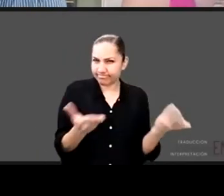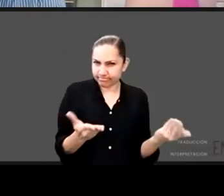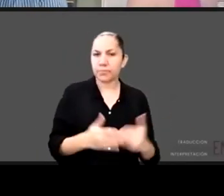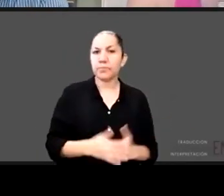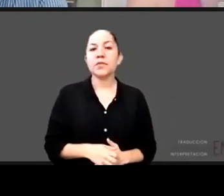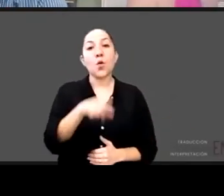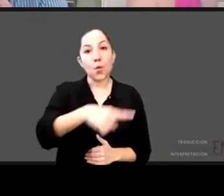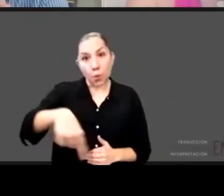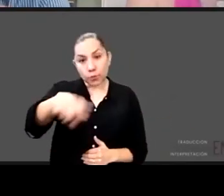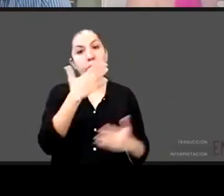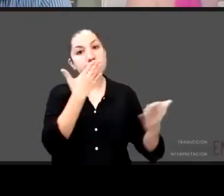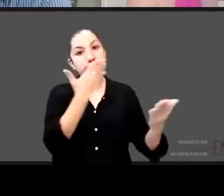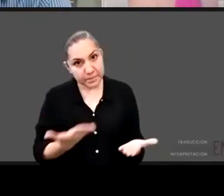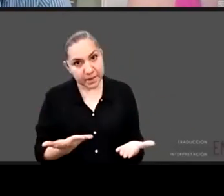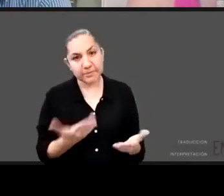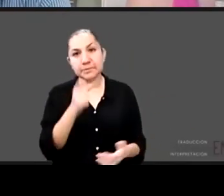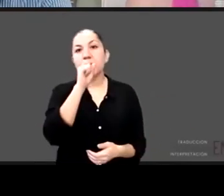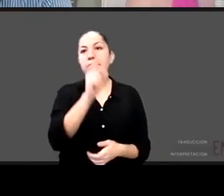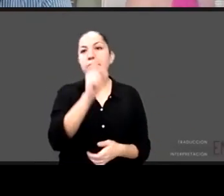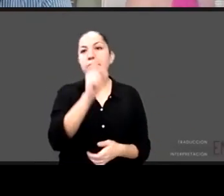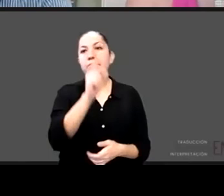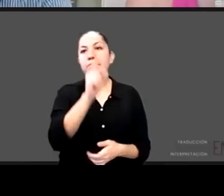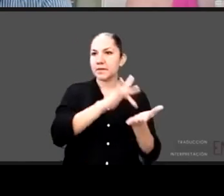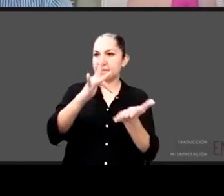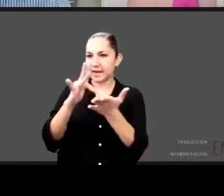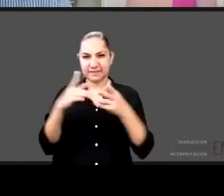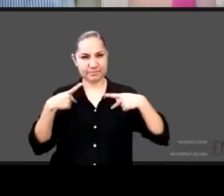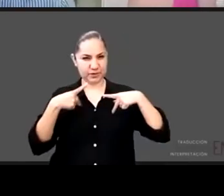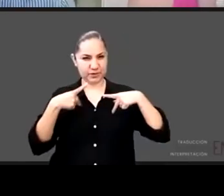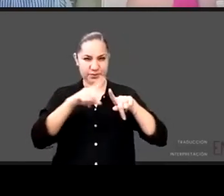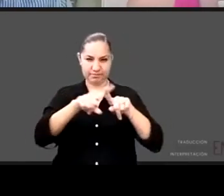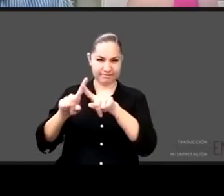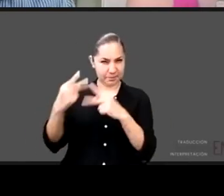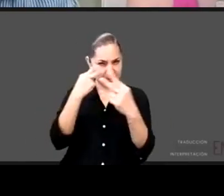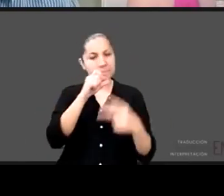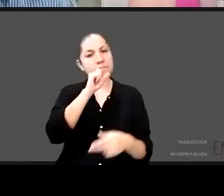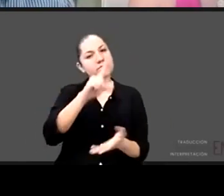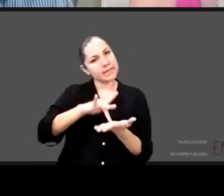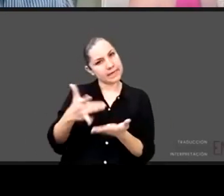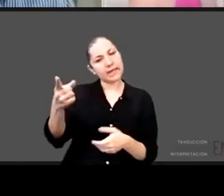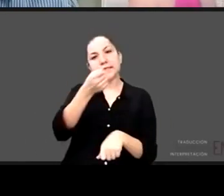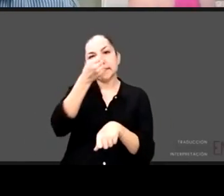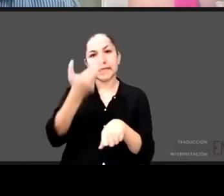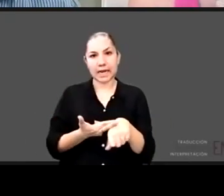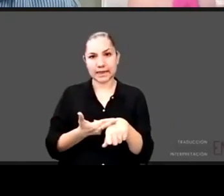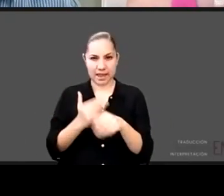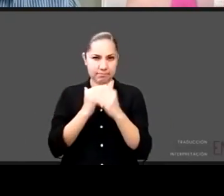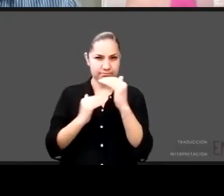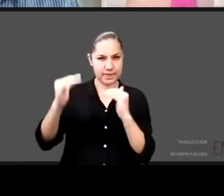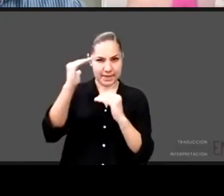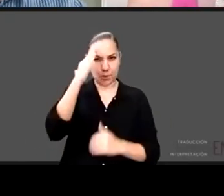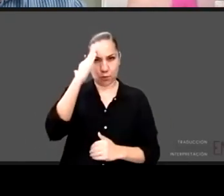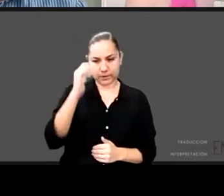bienvenida y agradecerles que nos estén acompañando, queremos agradecer en particular a la Secretaría Ejecutiva del CIPINA y